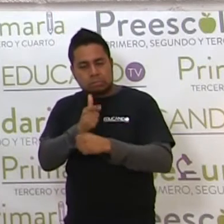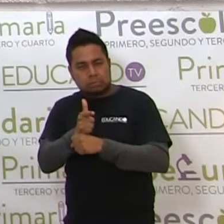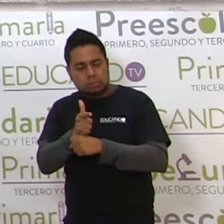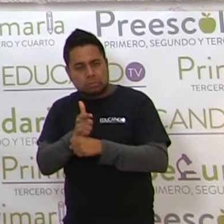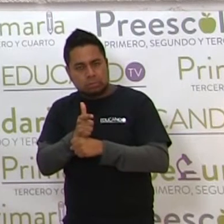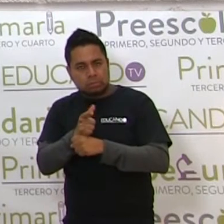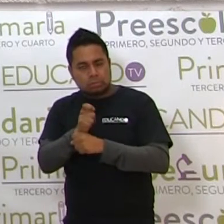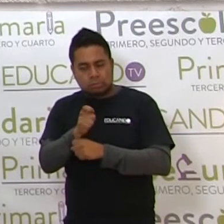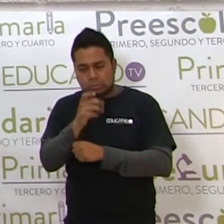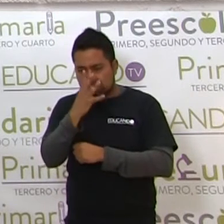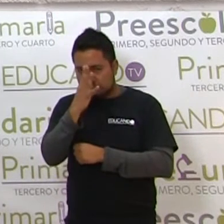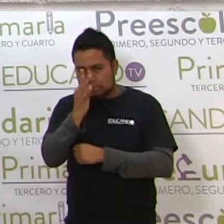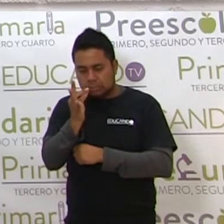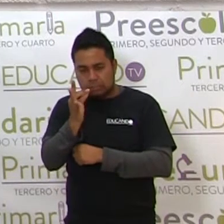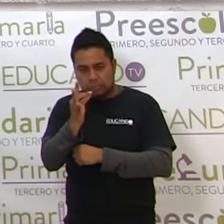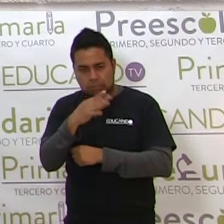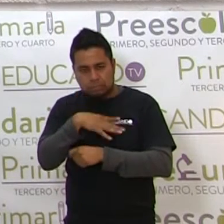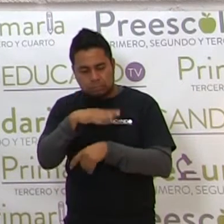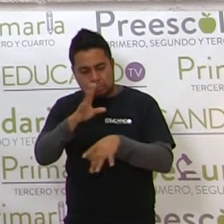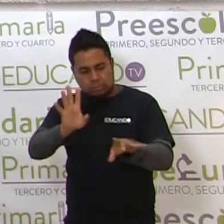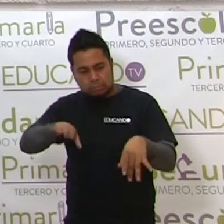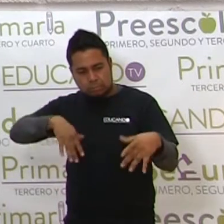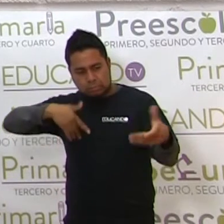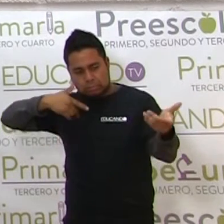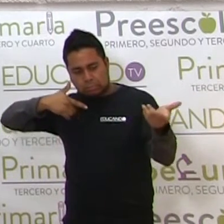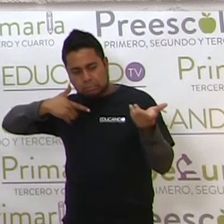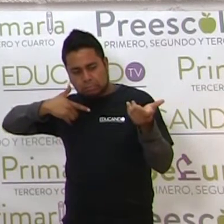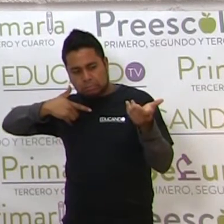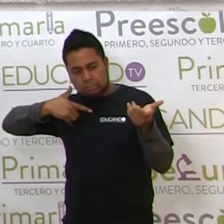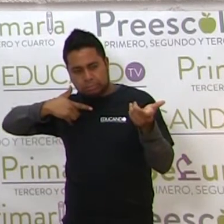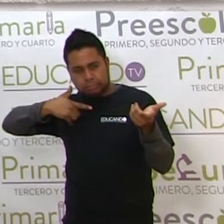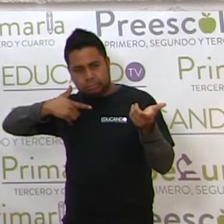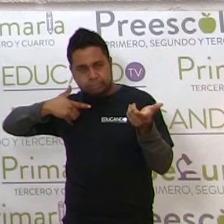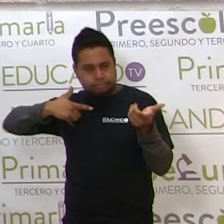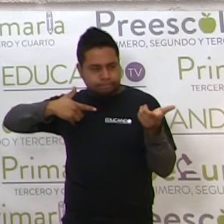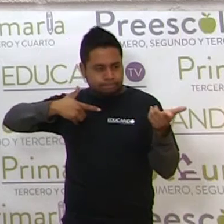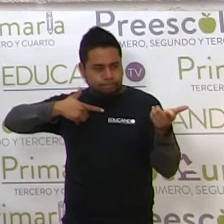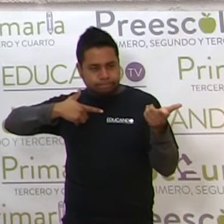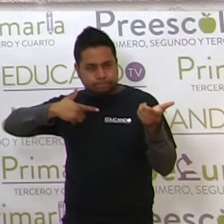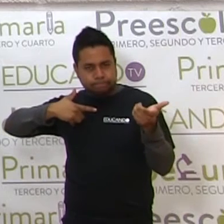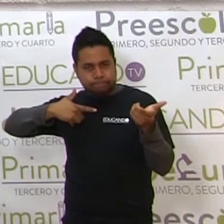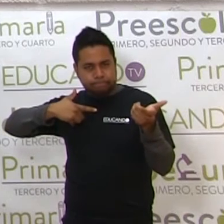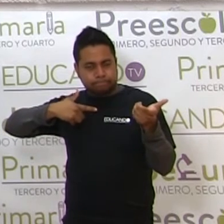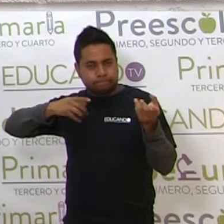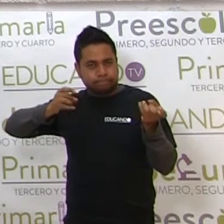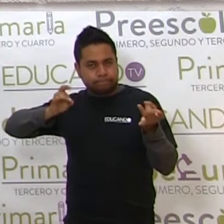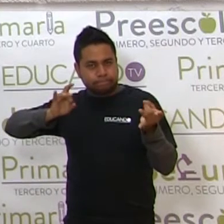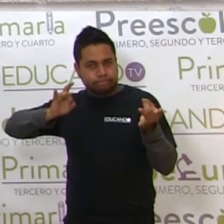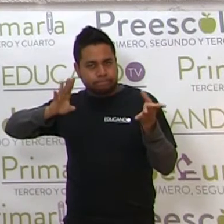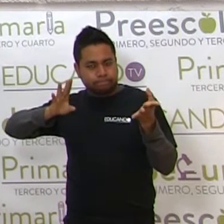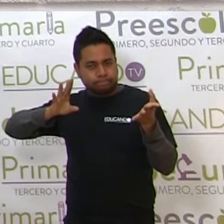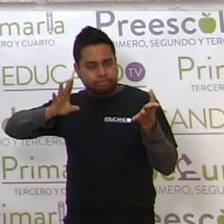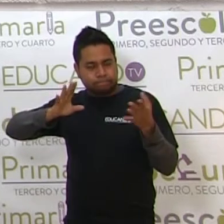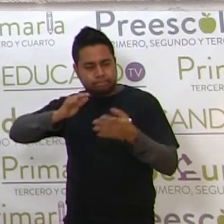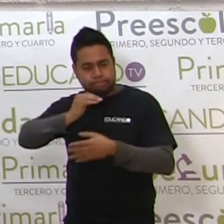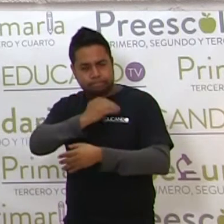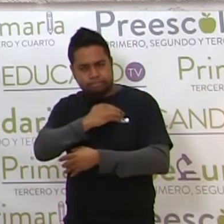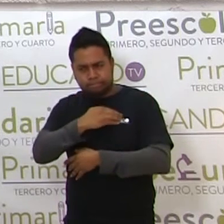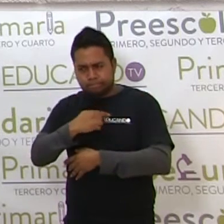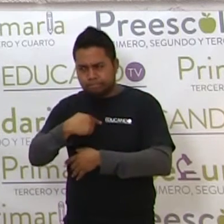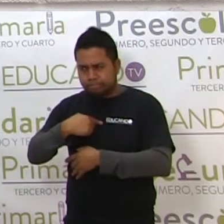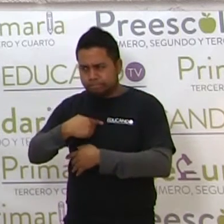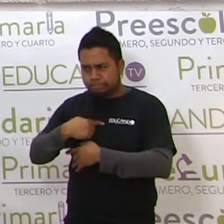zorra le apuntó con su escopeta y se disponía a casarla cuando la zurra le dijo no me